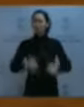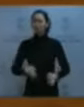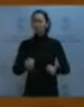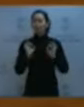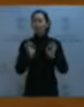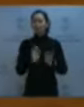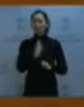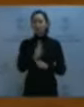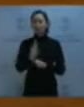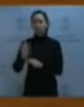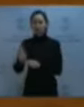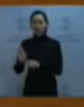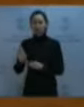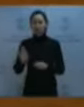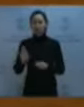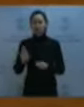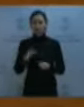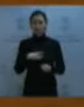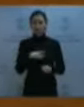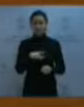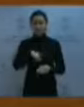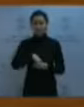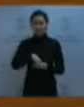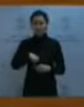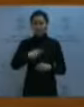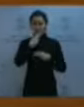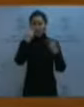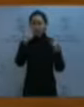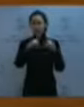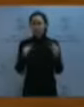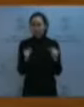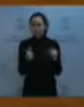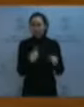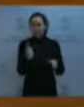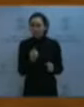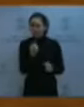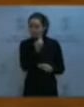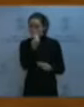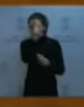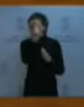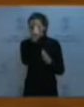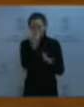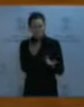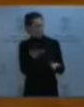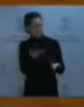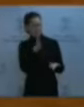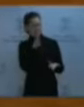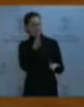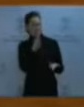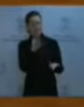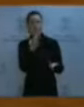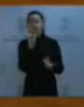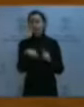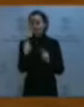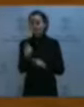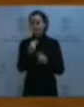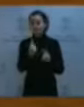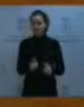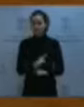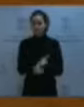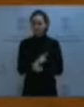de puestos de empleo público en Asturias, que a nosotros nos preguntábamos cómo es posible que se anuncie así si luego el presupuesto no sale. Con la